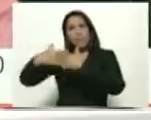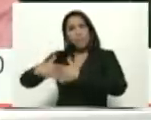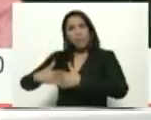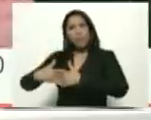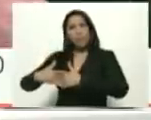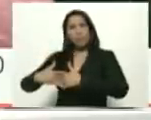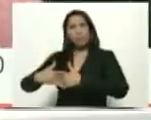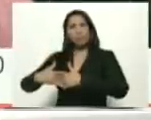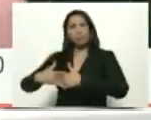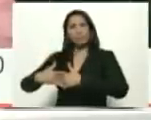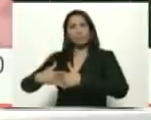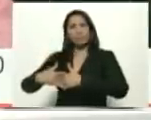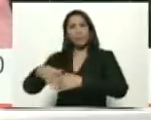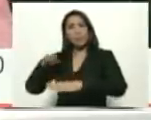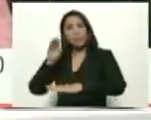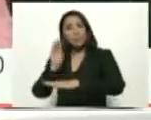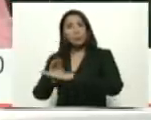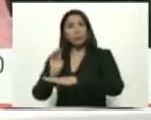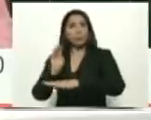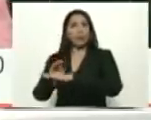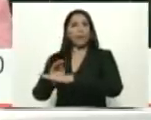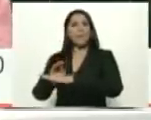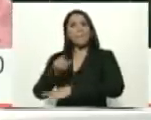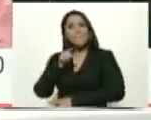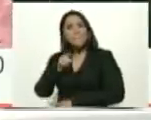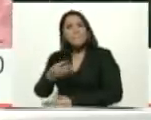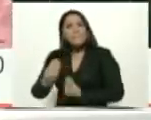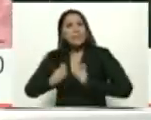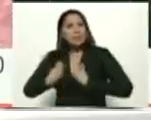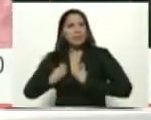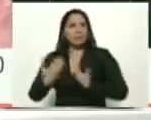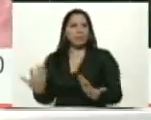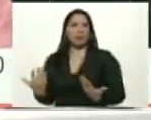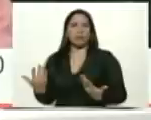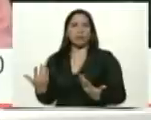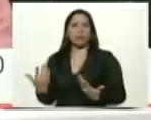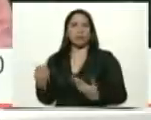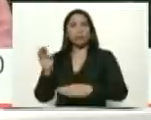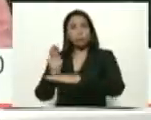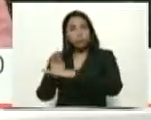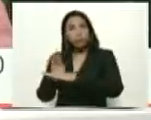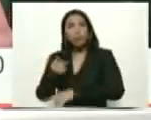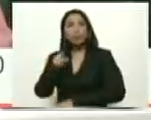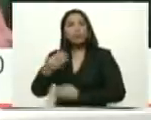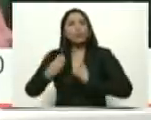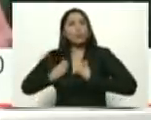empresaria, para proteger tu vida, para proteger tu vida